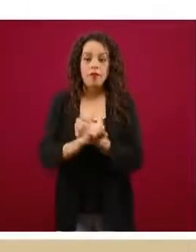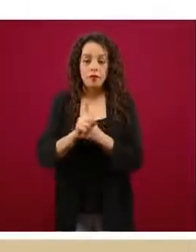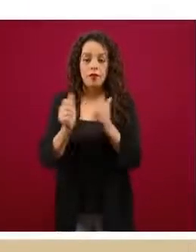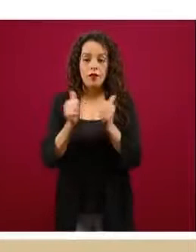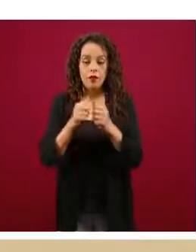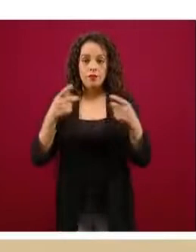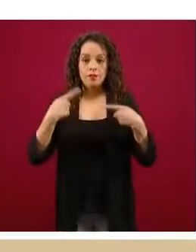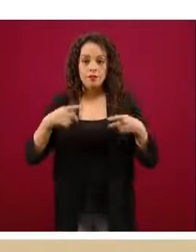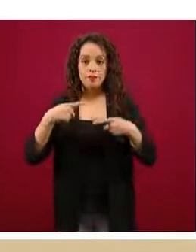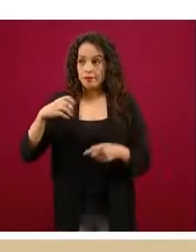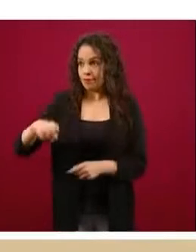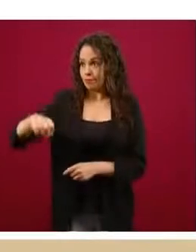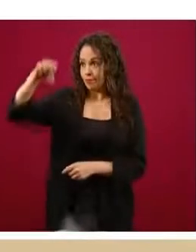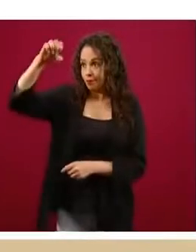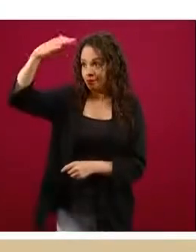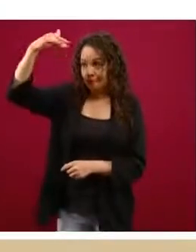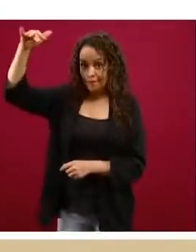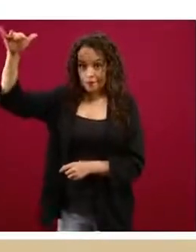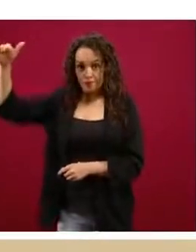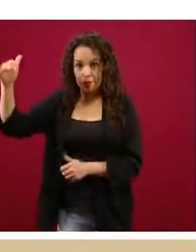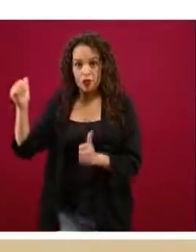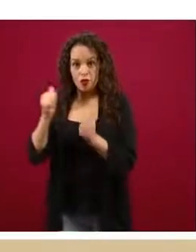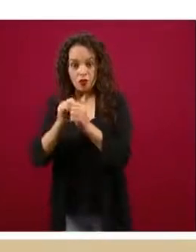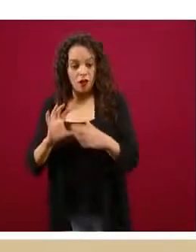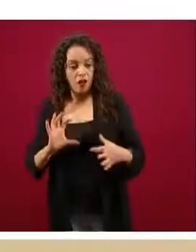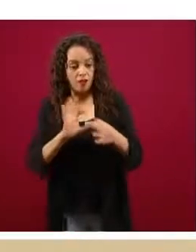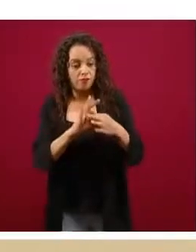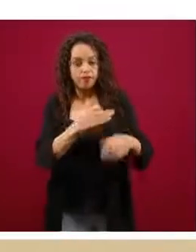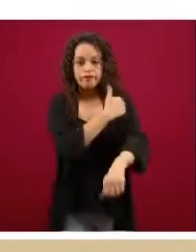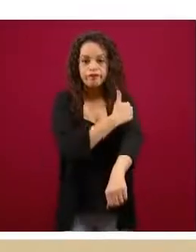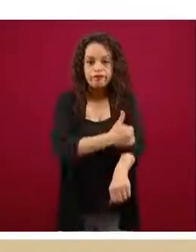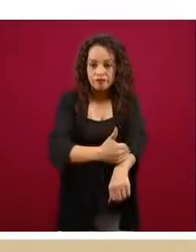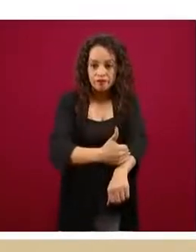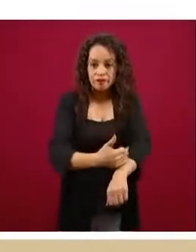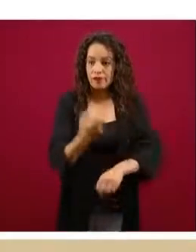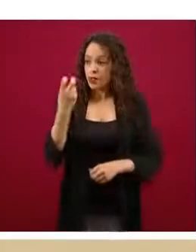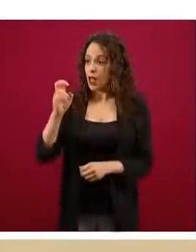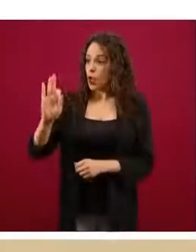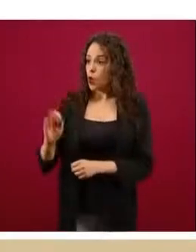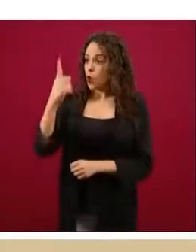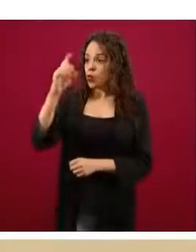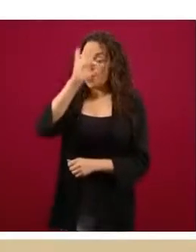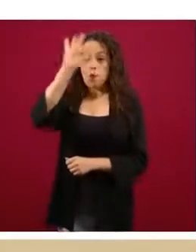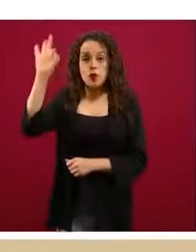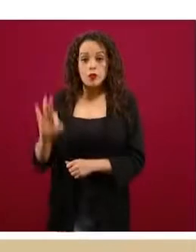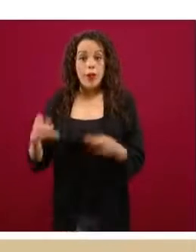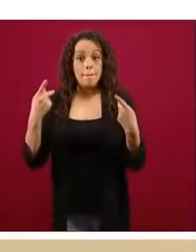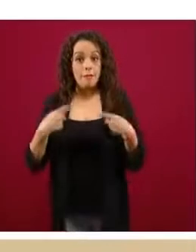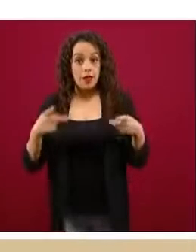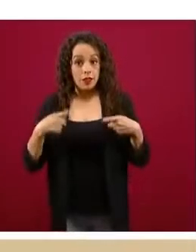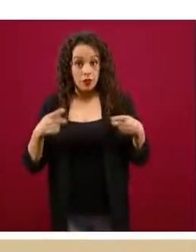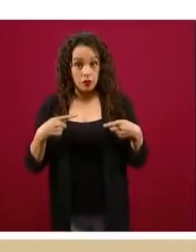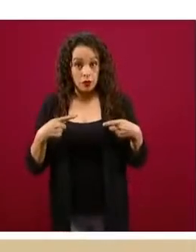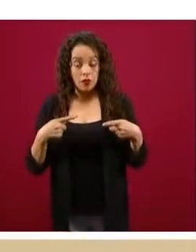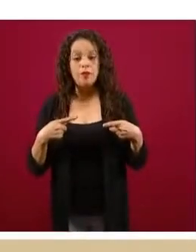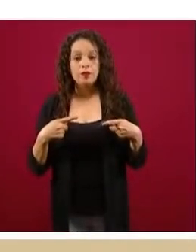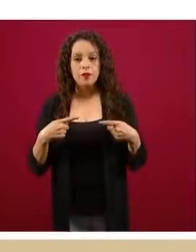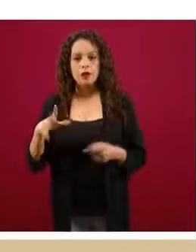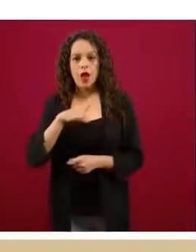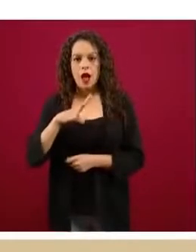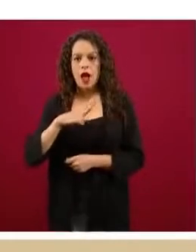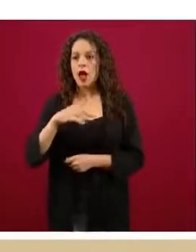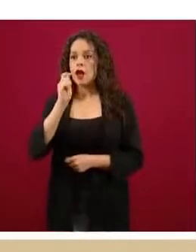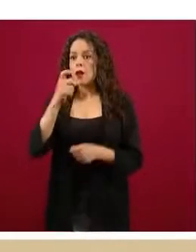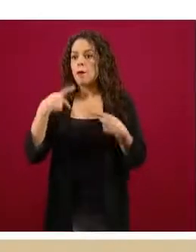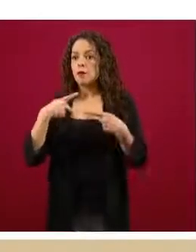a la familia? Vemos que este 41% de personas dependientes que tenían algún cuidador, pues